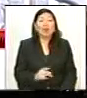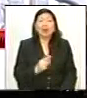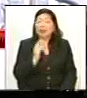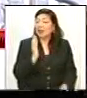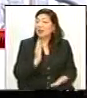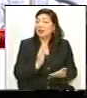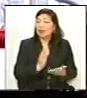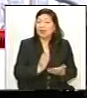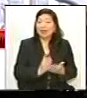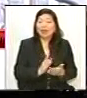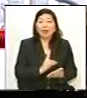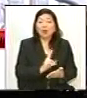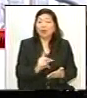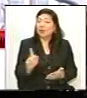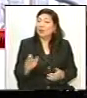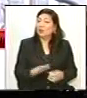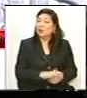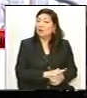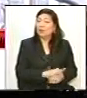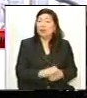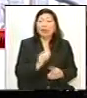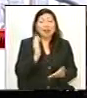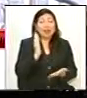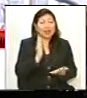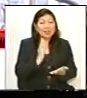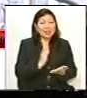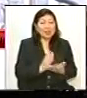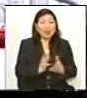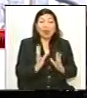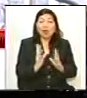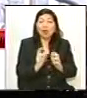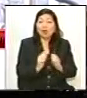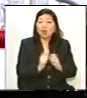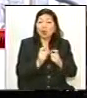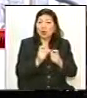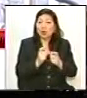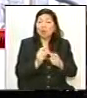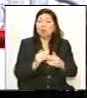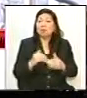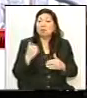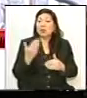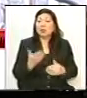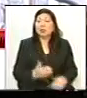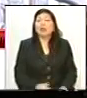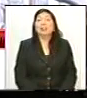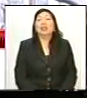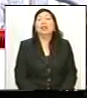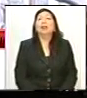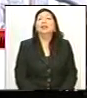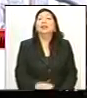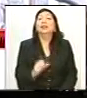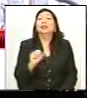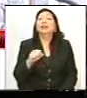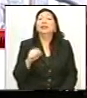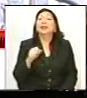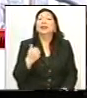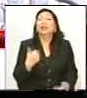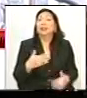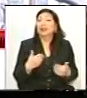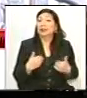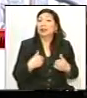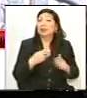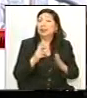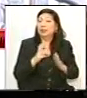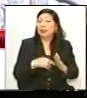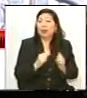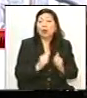sanciona, esa no es su finalidad. La sanción está asociado al control posterior. Efectivamente, ya tenemos